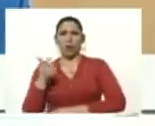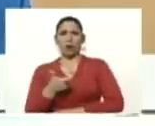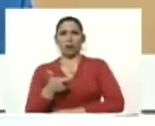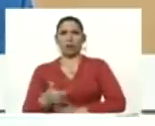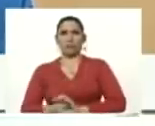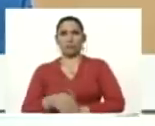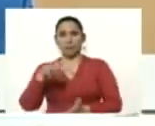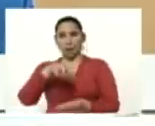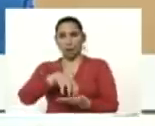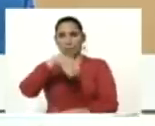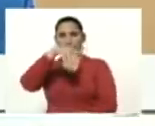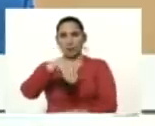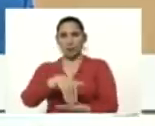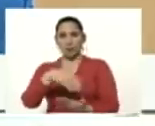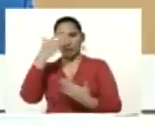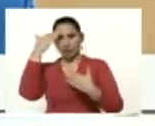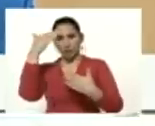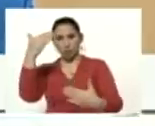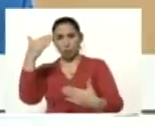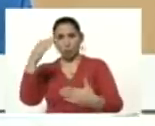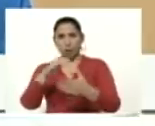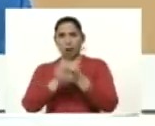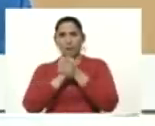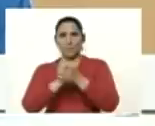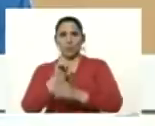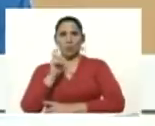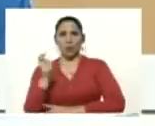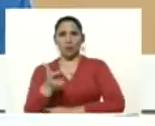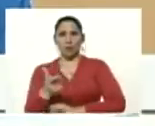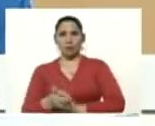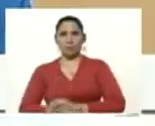Miranda. Saludo a los vecinos de Guarenas.